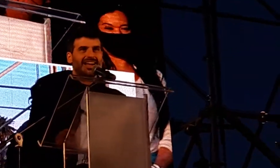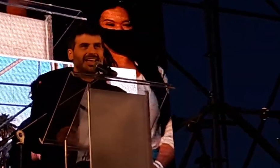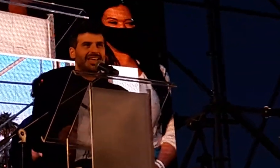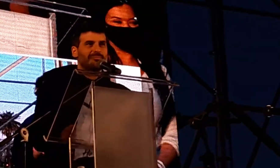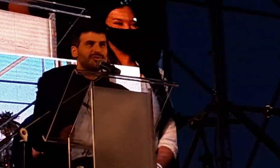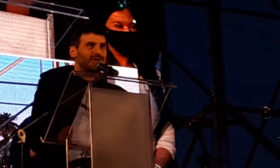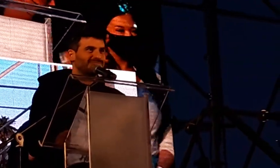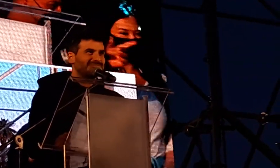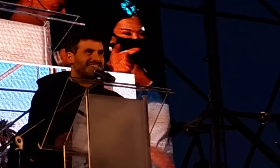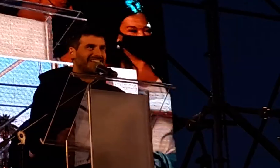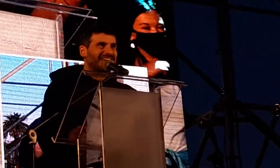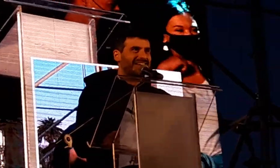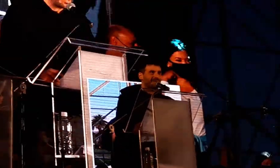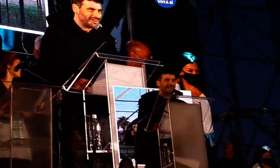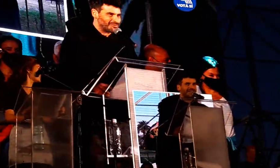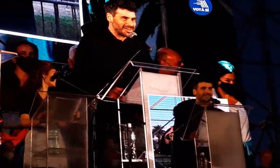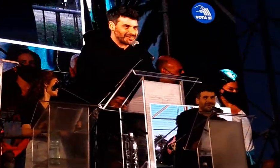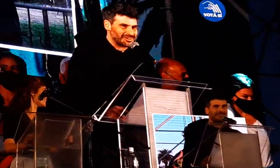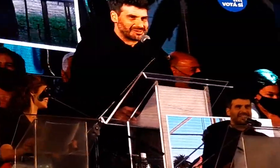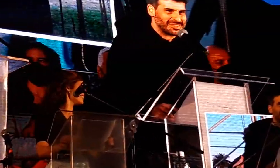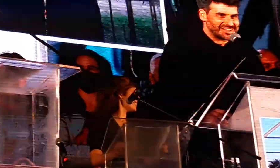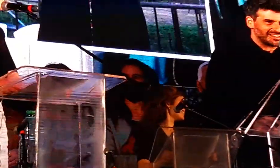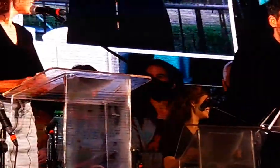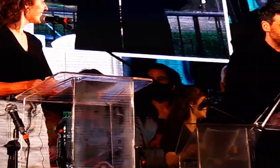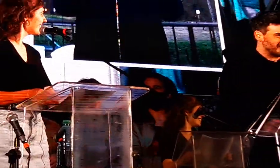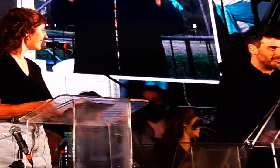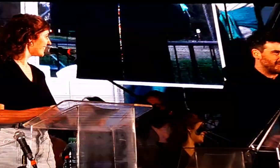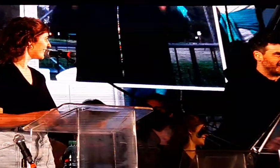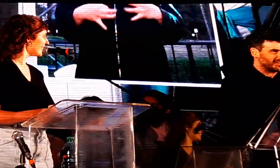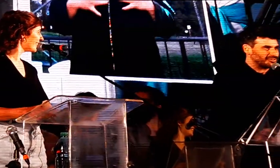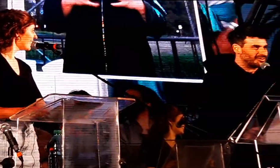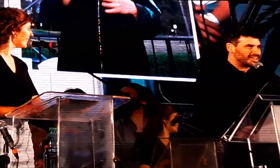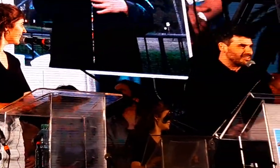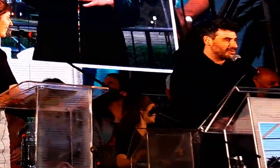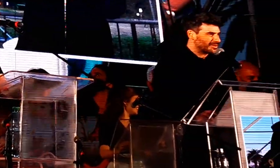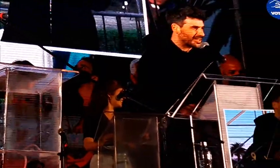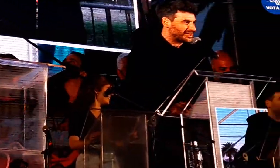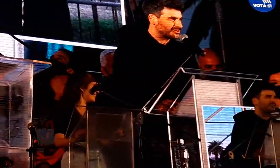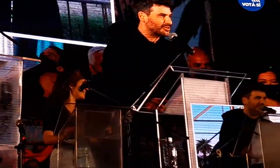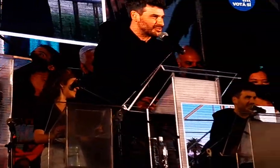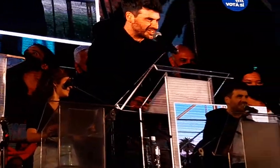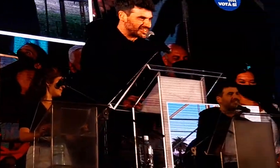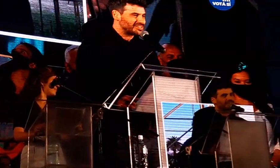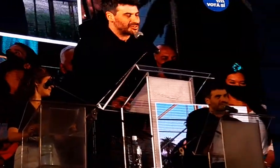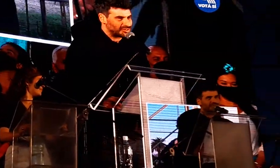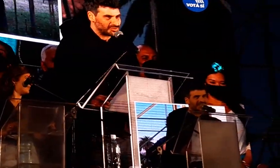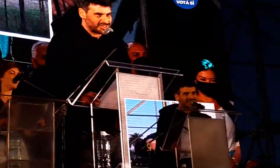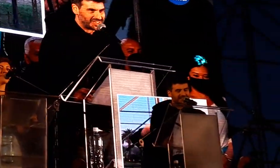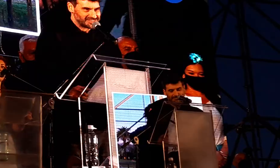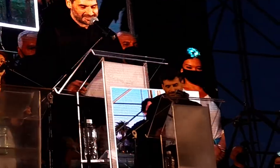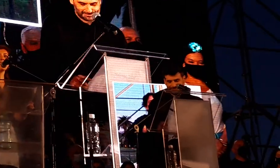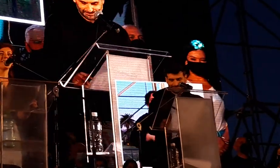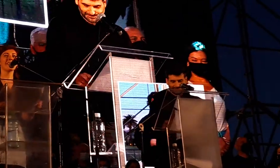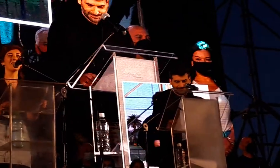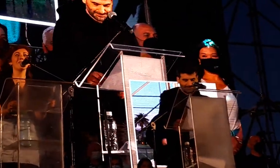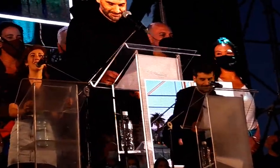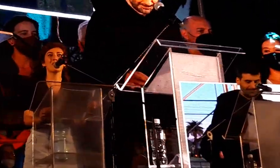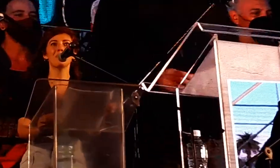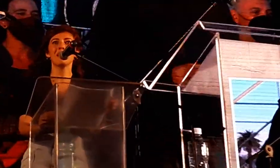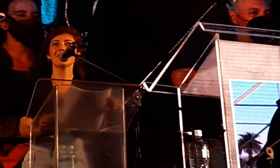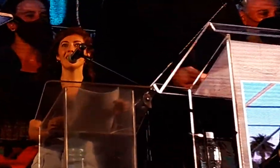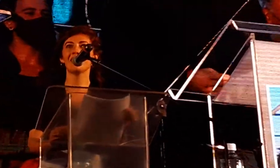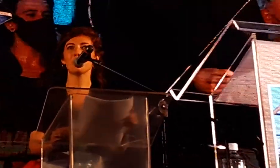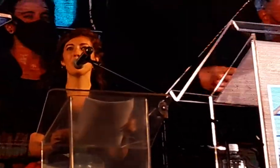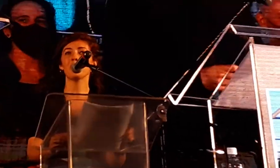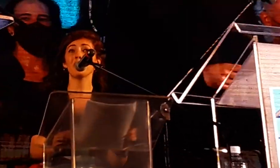la emoción que nos va a recorrer mientras intentamos leer esto lindo para todos ustedes y todas ustedes. Sí, realmente